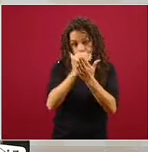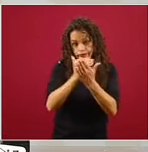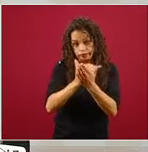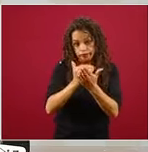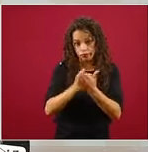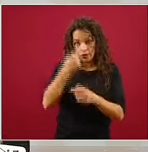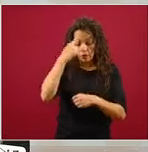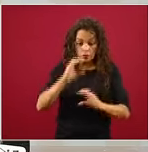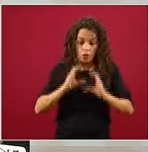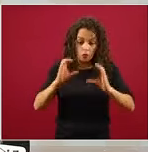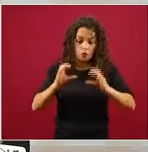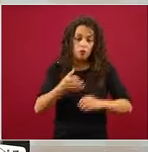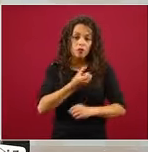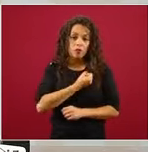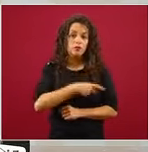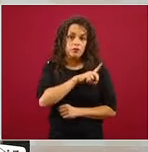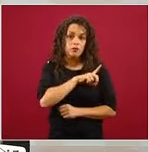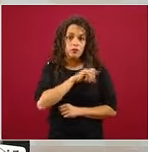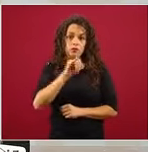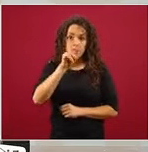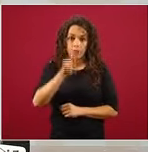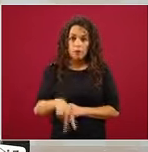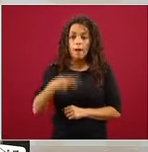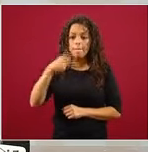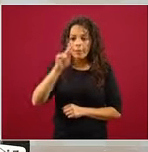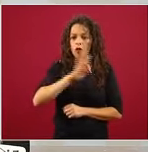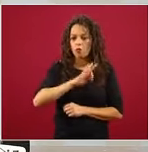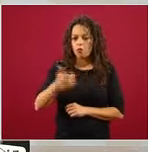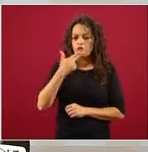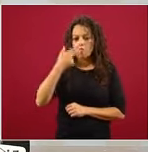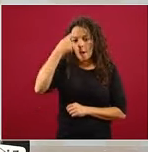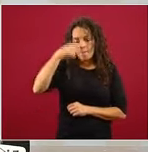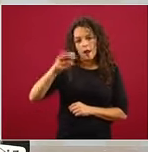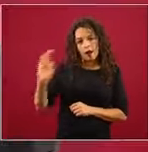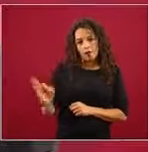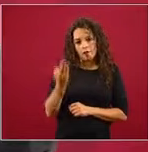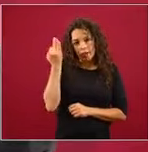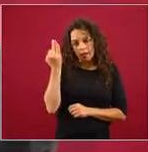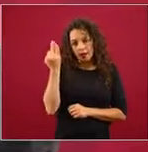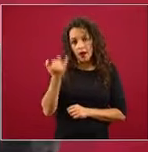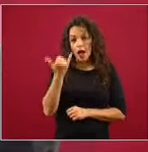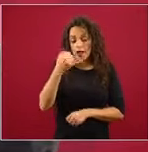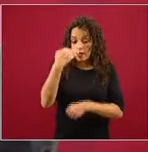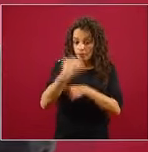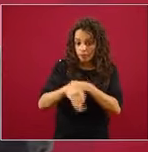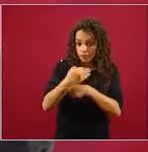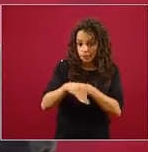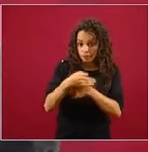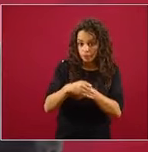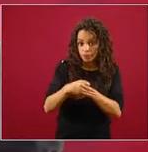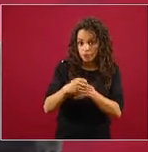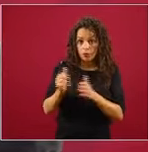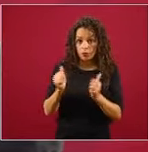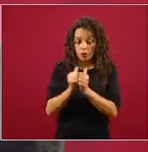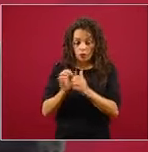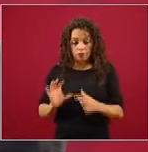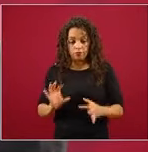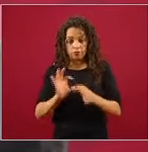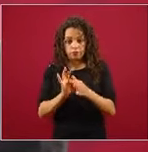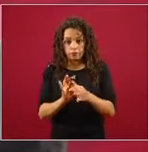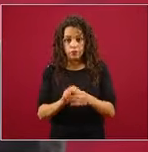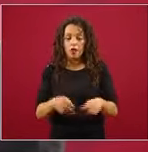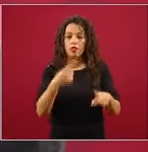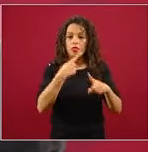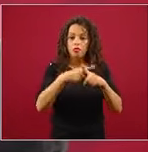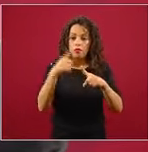su momento para la Administración Pública Federal y eventualmente en concordancia o en concurrencia con las entidades